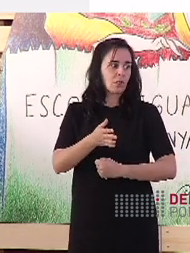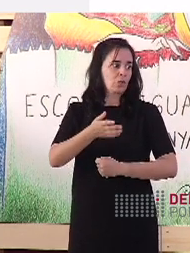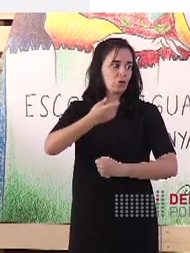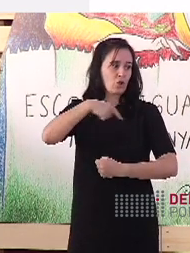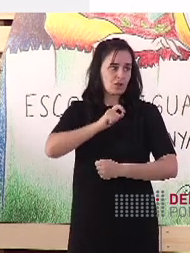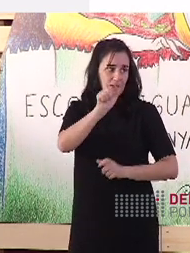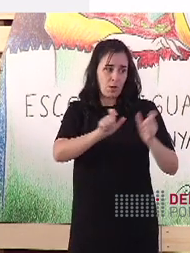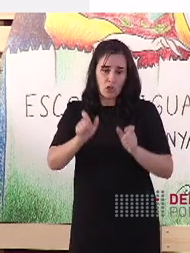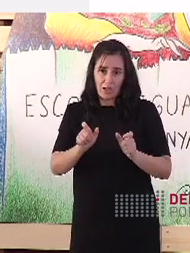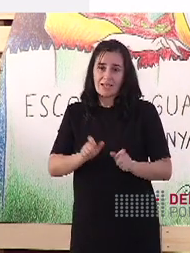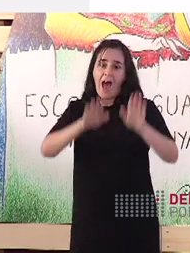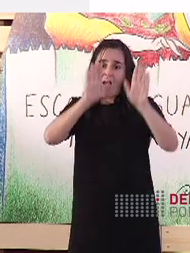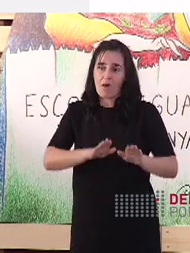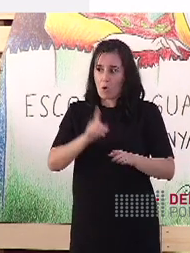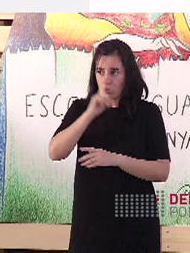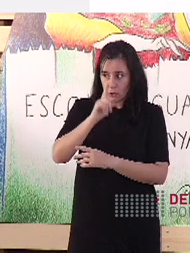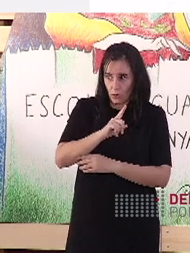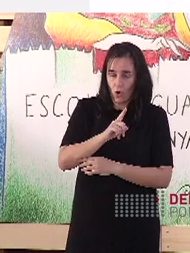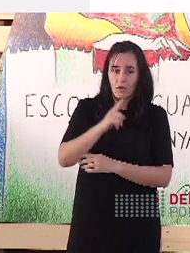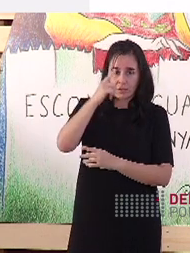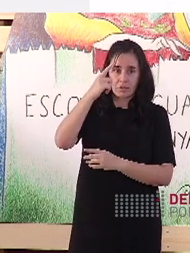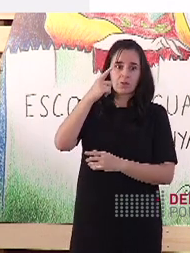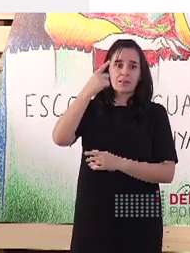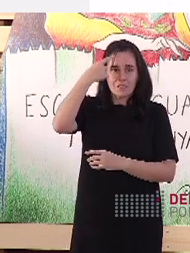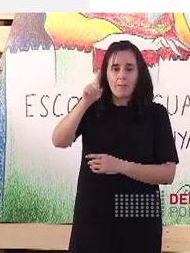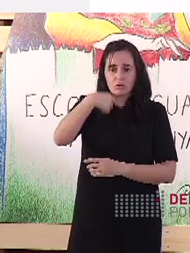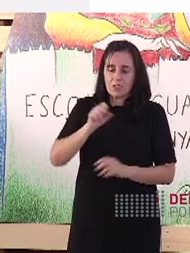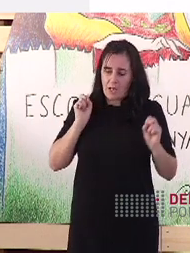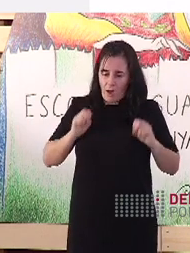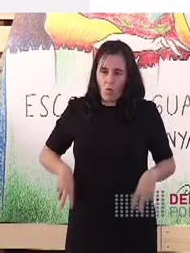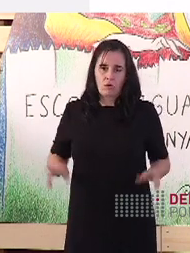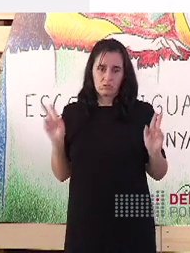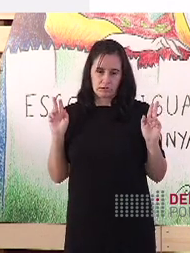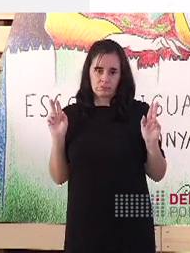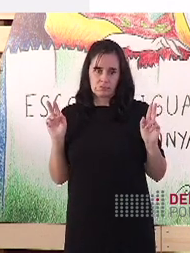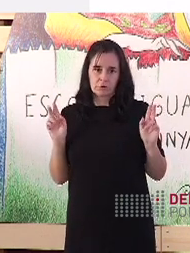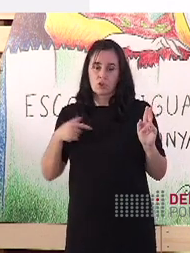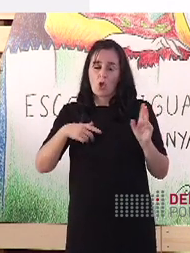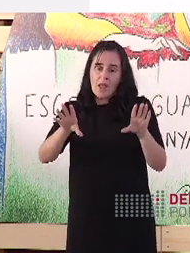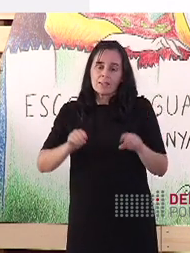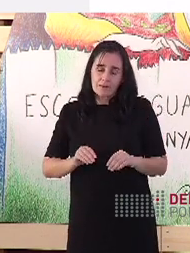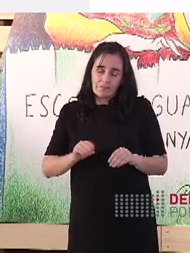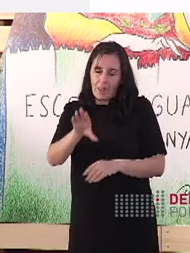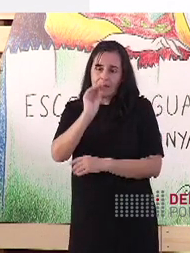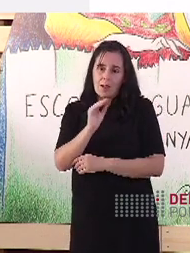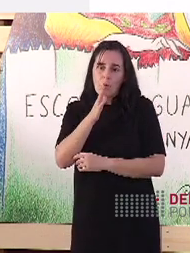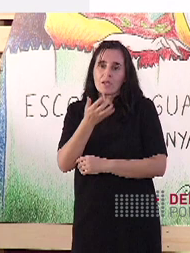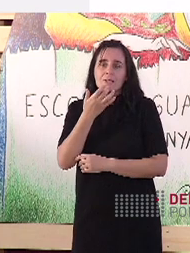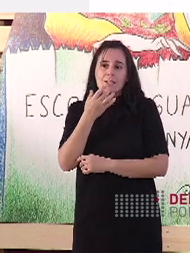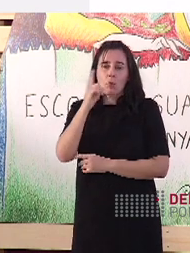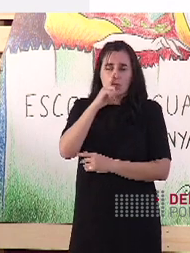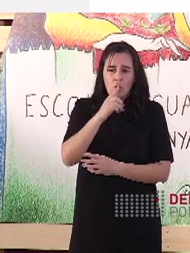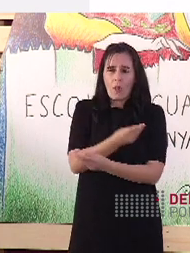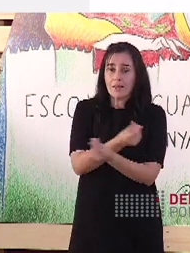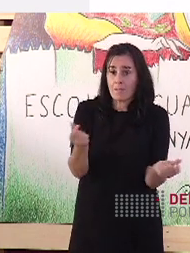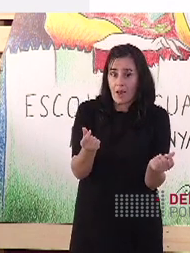pornografía, etcétera, saben que tenemos razón. Comprendí eso cuando llegué a la conclusión de que si desaparece la prostitución, nada